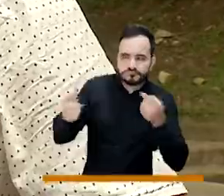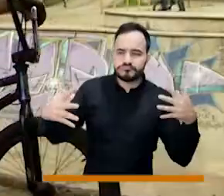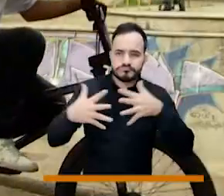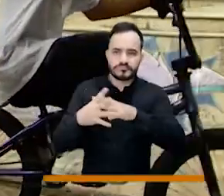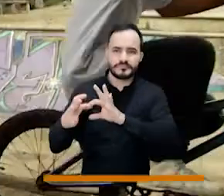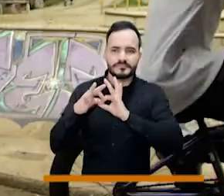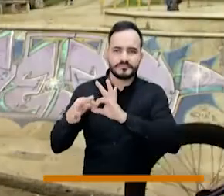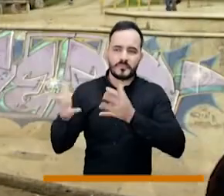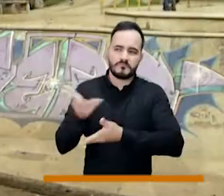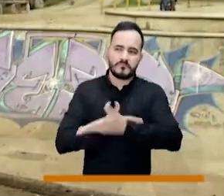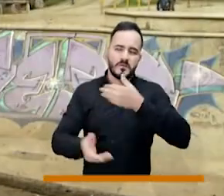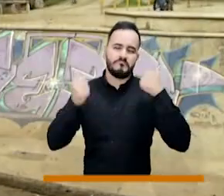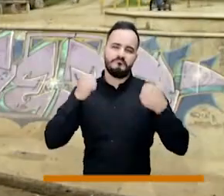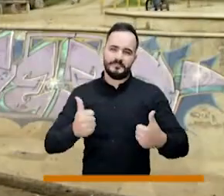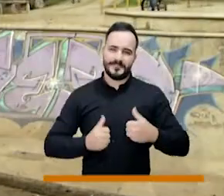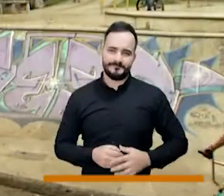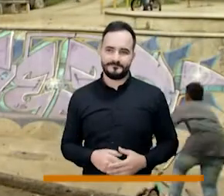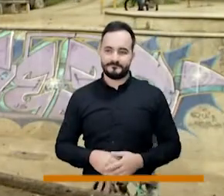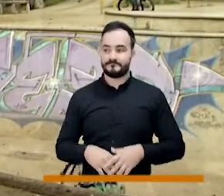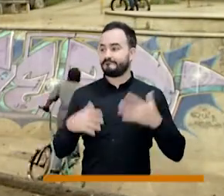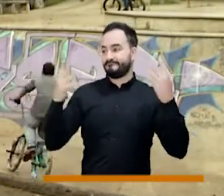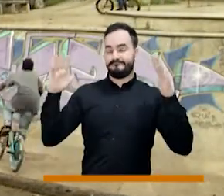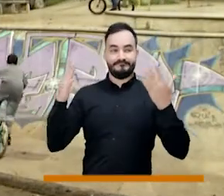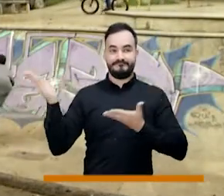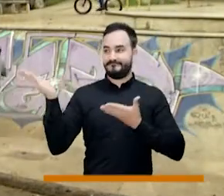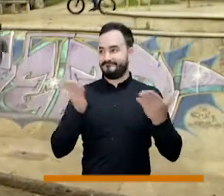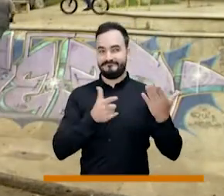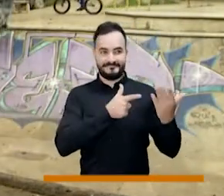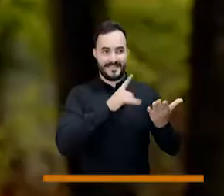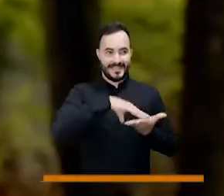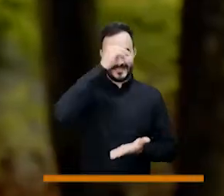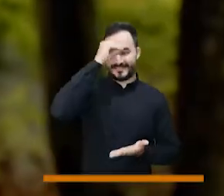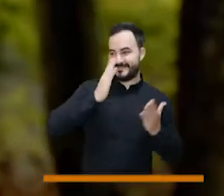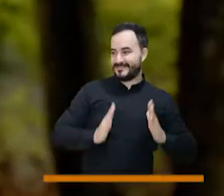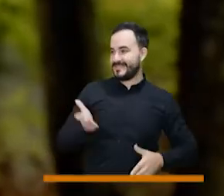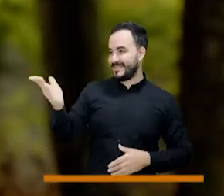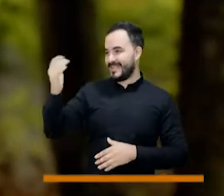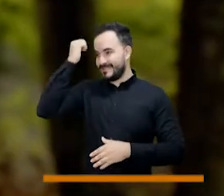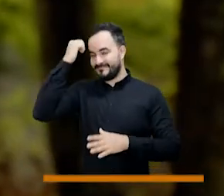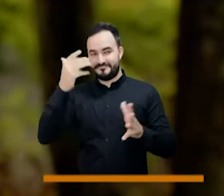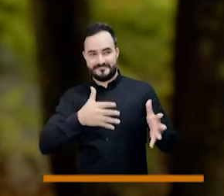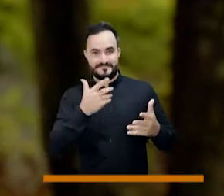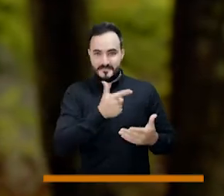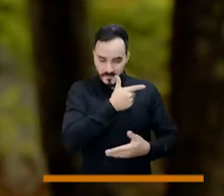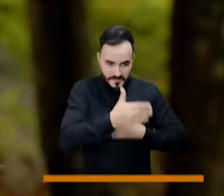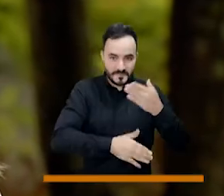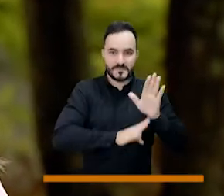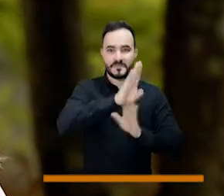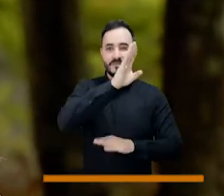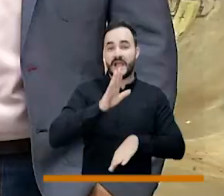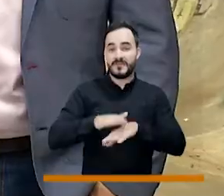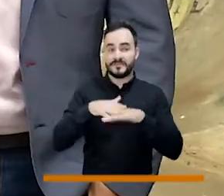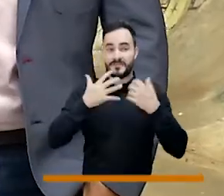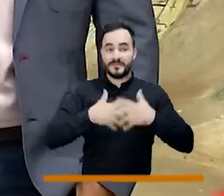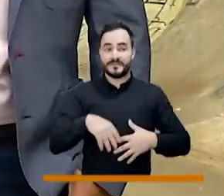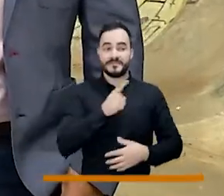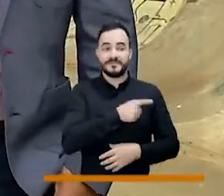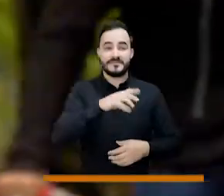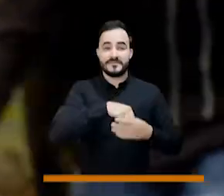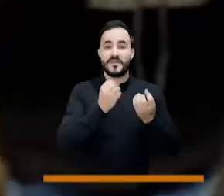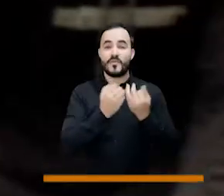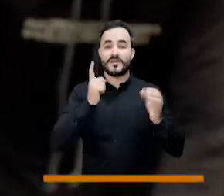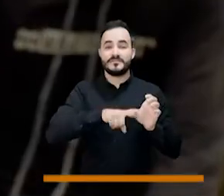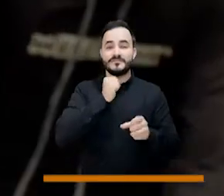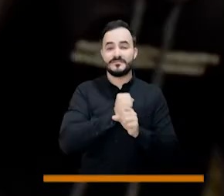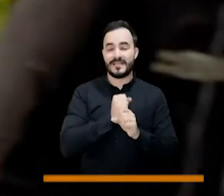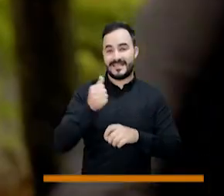final. Maestro, he aquí a tu alumno. Estamos de verdad hablando de una empresa de 16